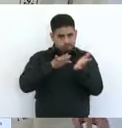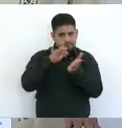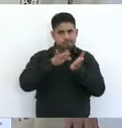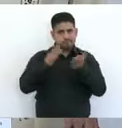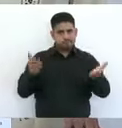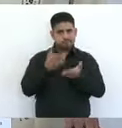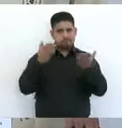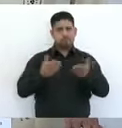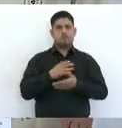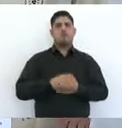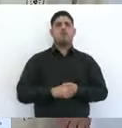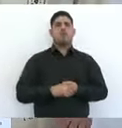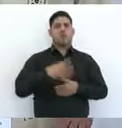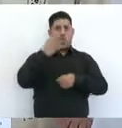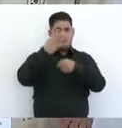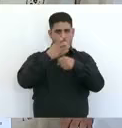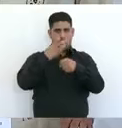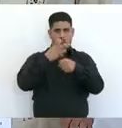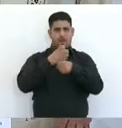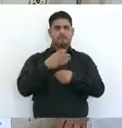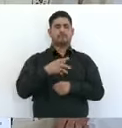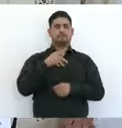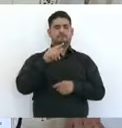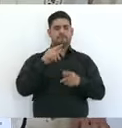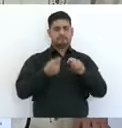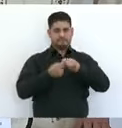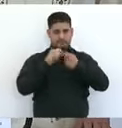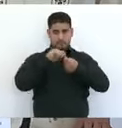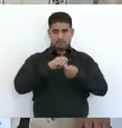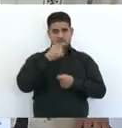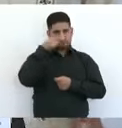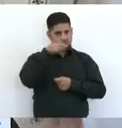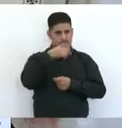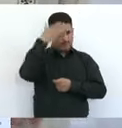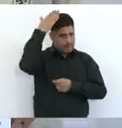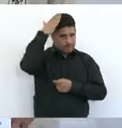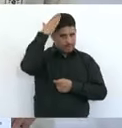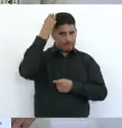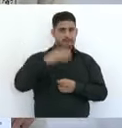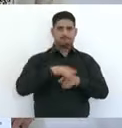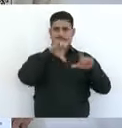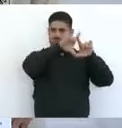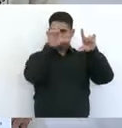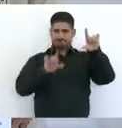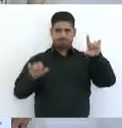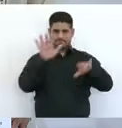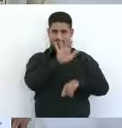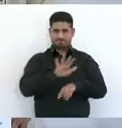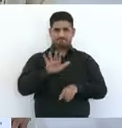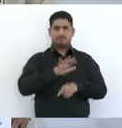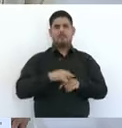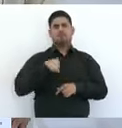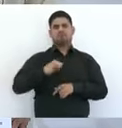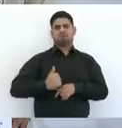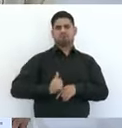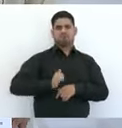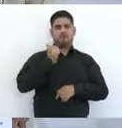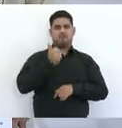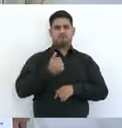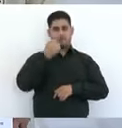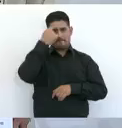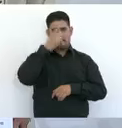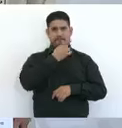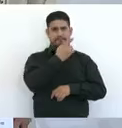cuarta transformación que usted encabeza a nivel nacional. Aprovecho para